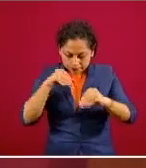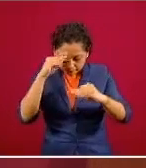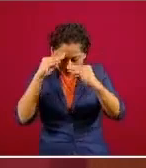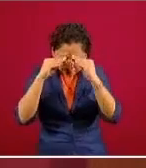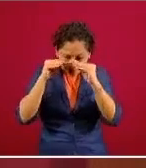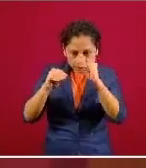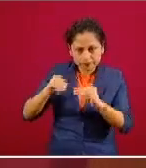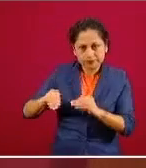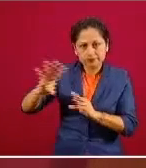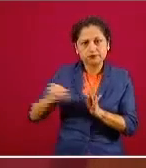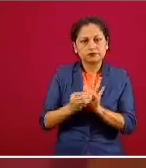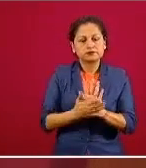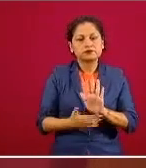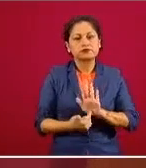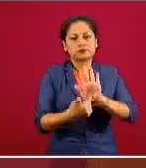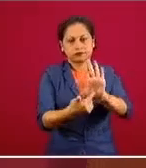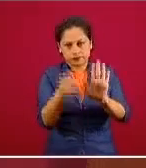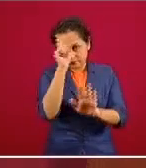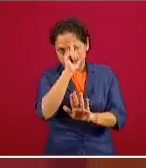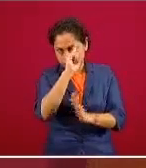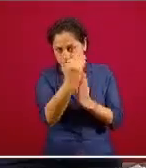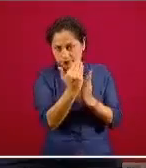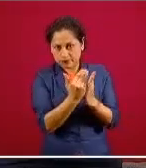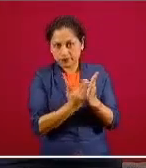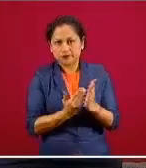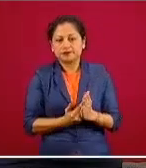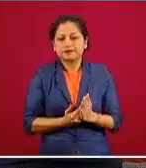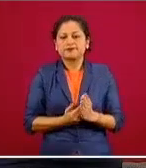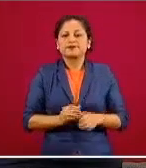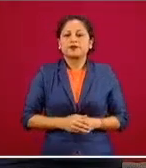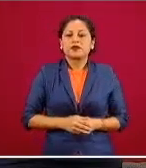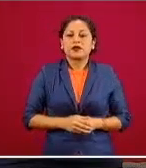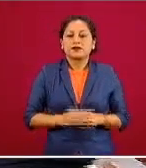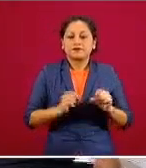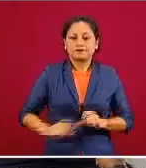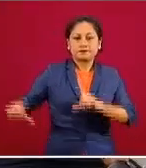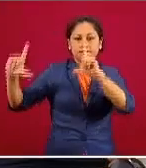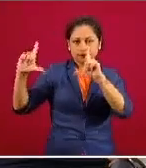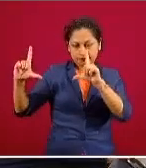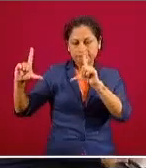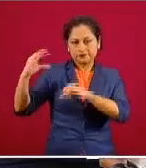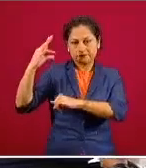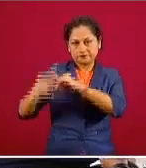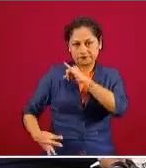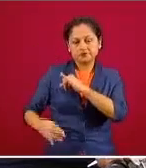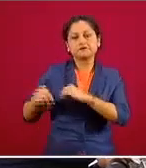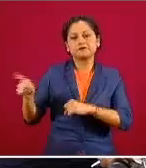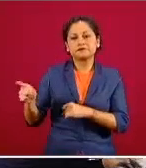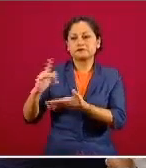formularlas. Finalmente, un mapa y una tabla. En el mapa, y agradecemos aquí a Emiliano